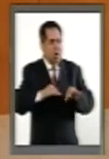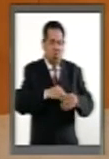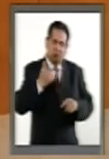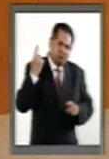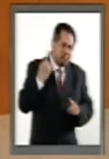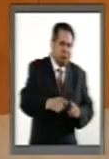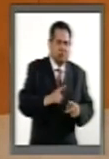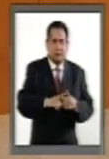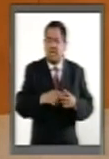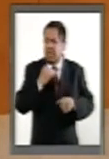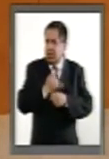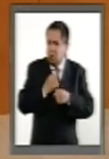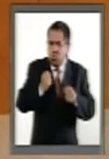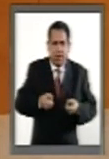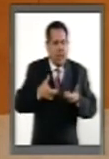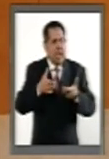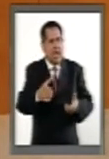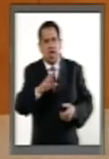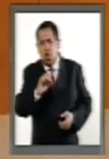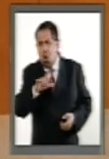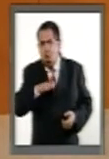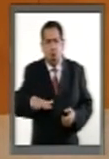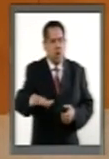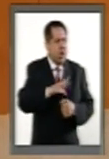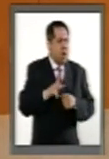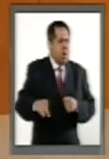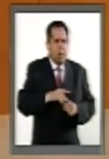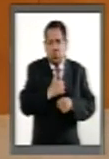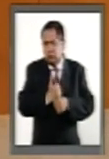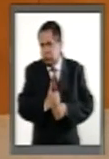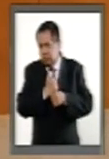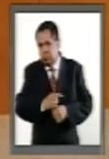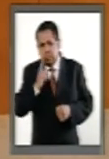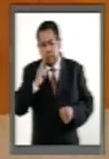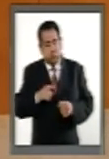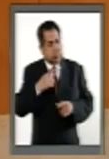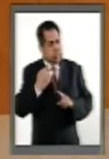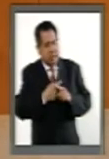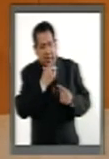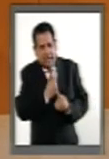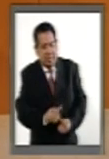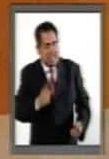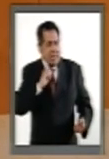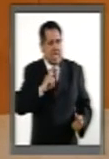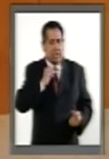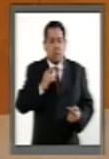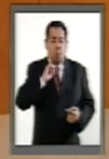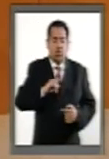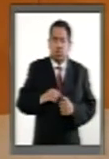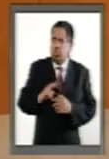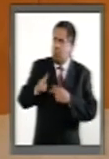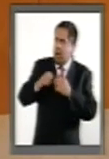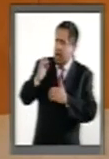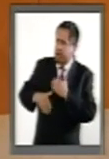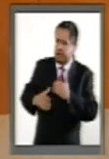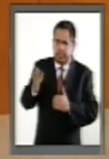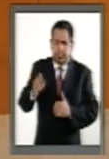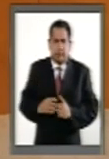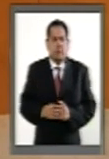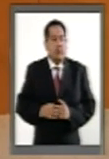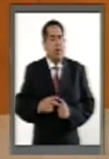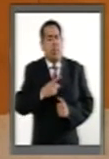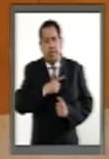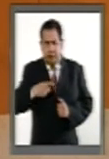la inseguridad de calles, colonias y poblados que afecta principalmente a las niñas y a las mujeres. Termino, señor presidente.